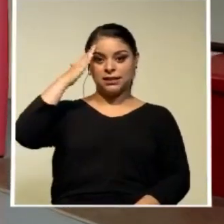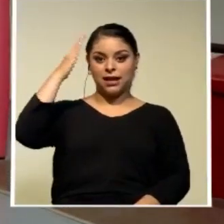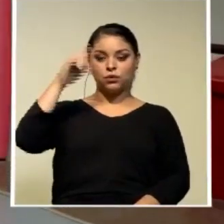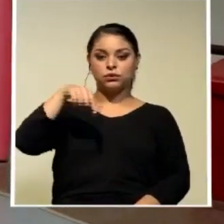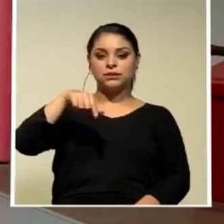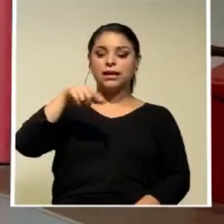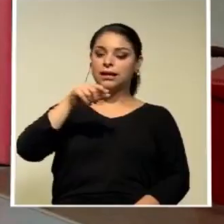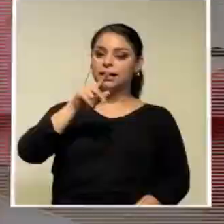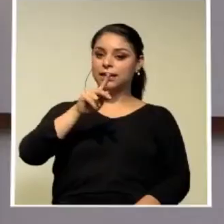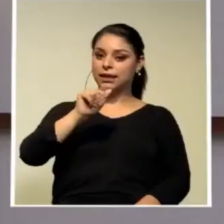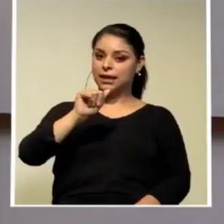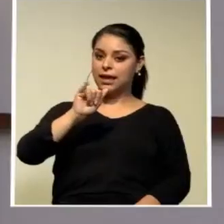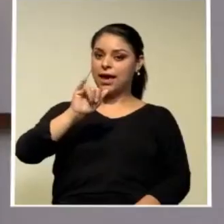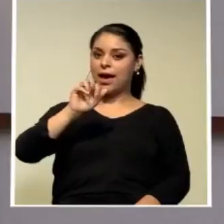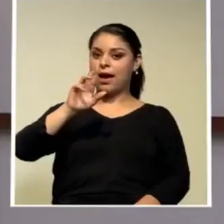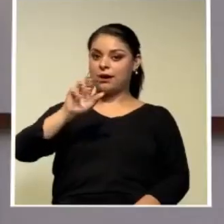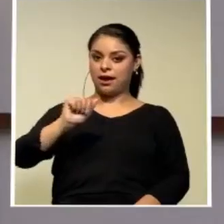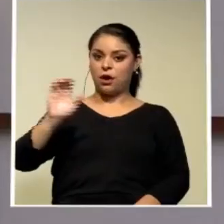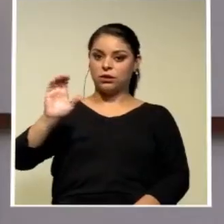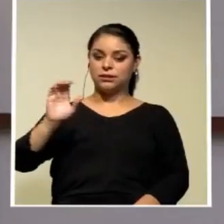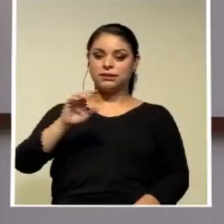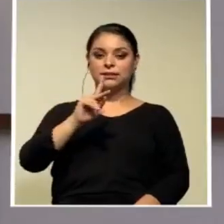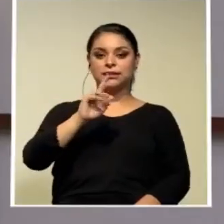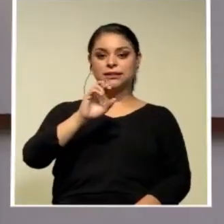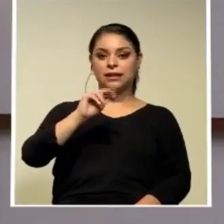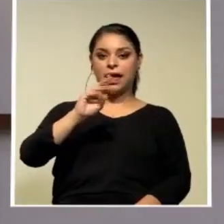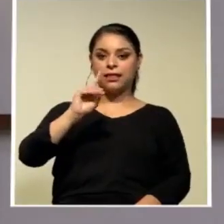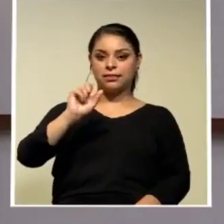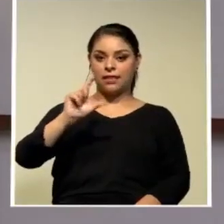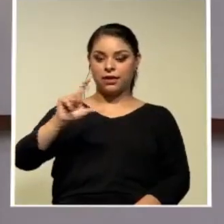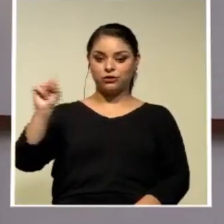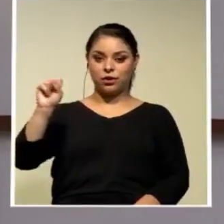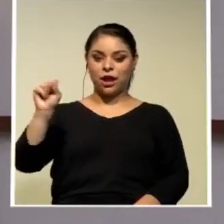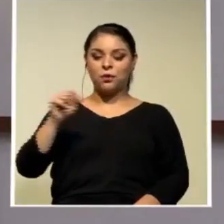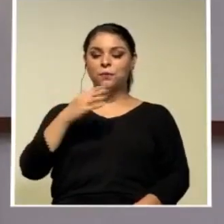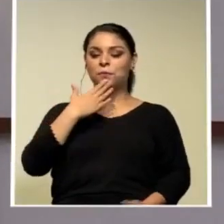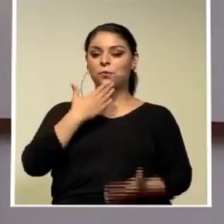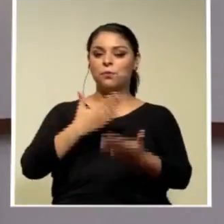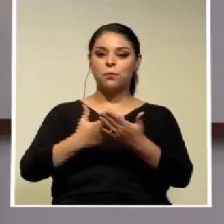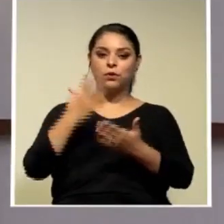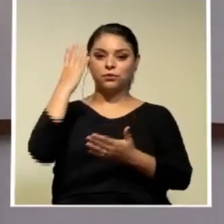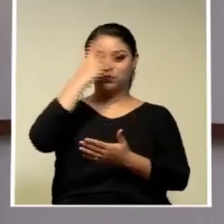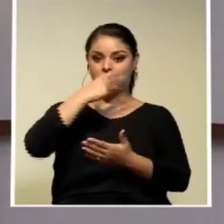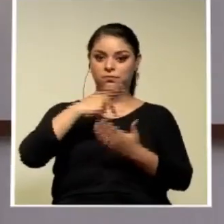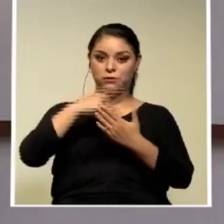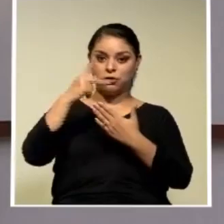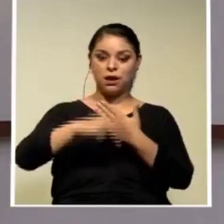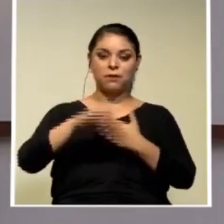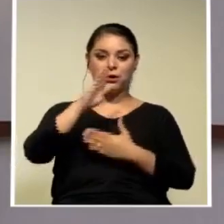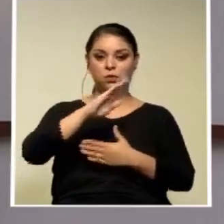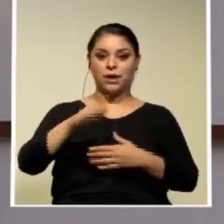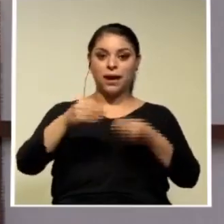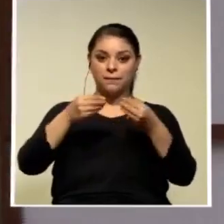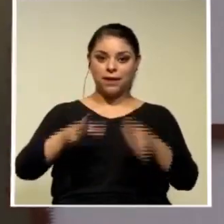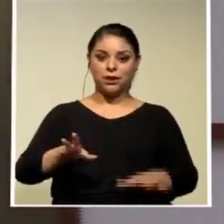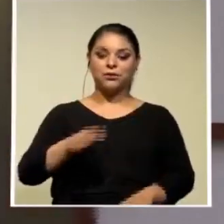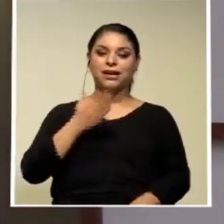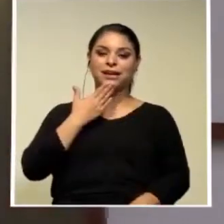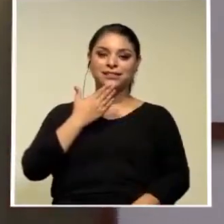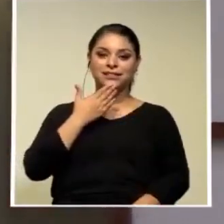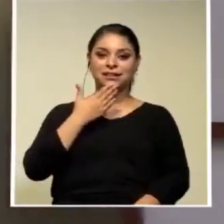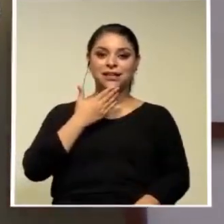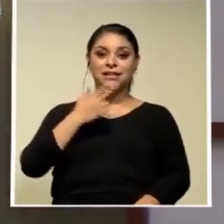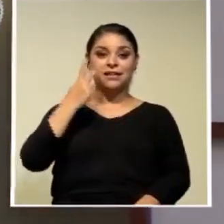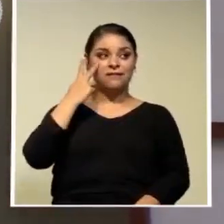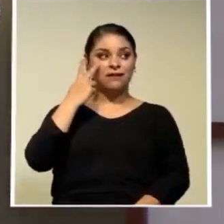Kiara Cortés y Kendall Solano. Muy bello el programa, no me lo pierdo. Muchas, muchas, muchas gracias. Niña Ley, yo creo que por ahí hay otra foto. Mientras tanto nos